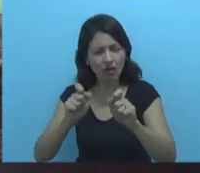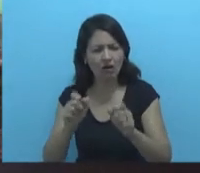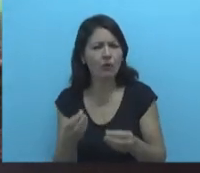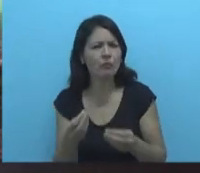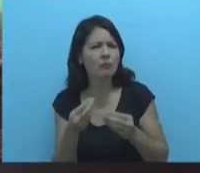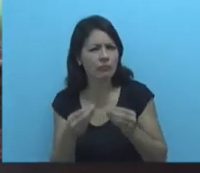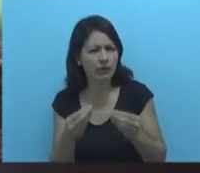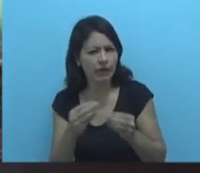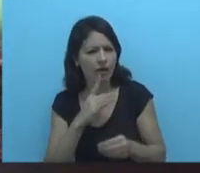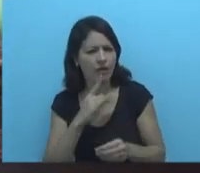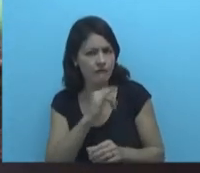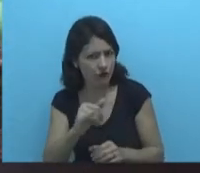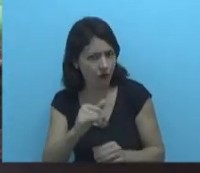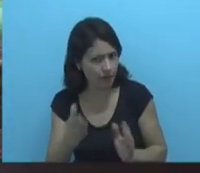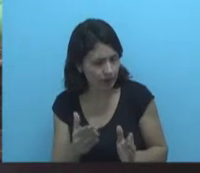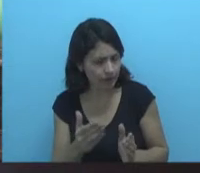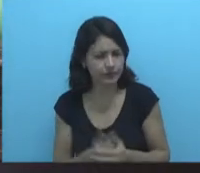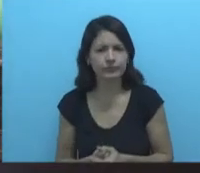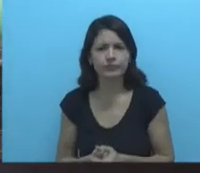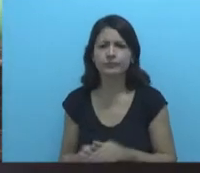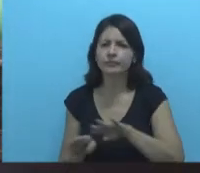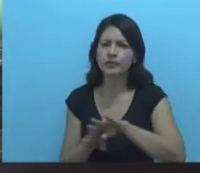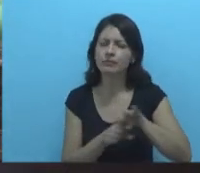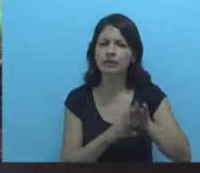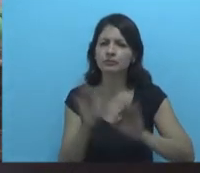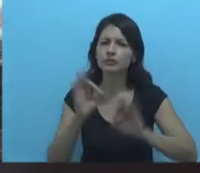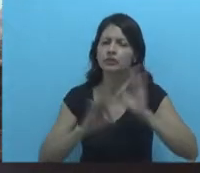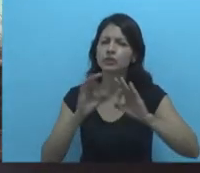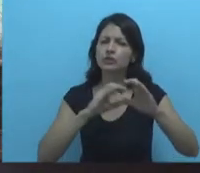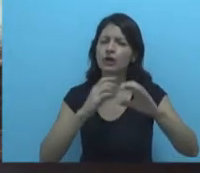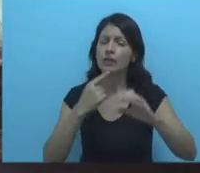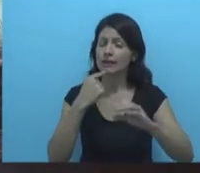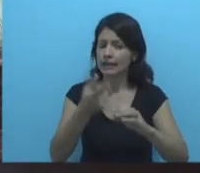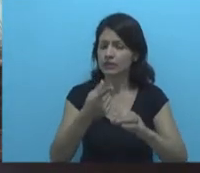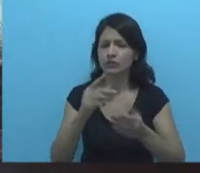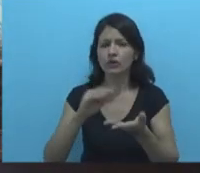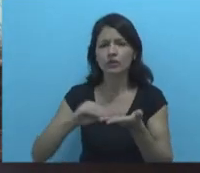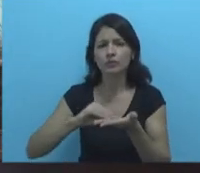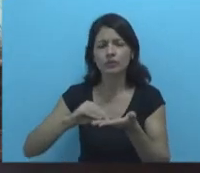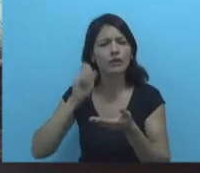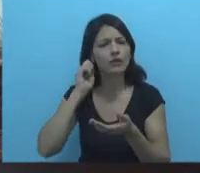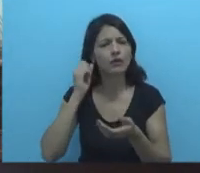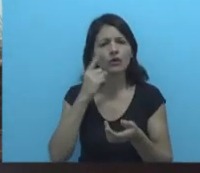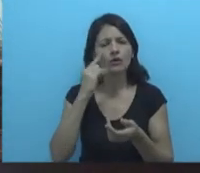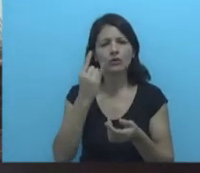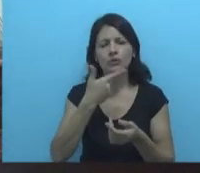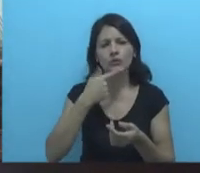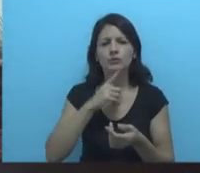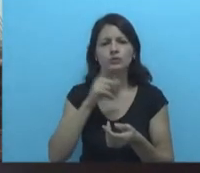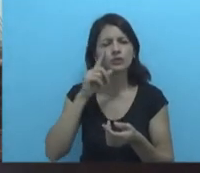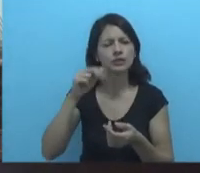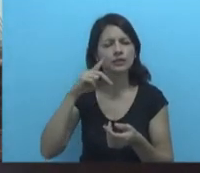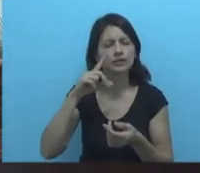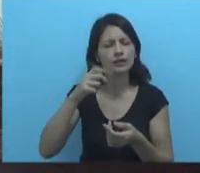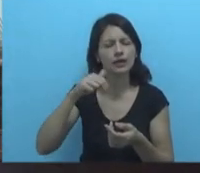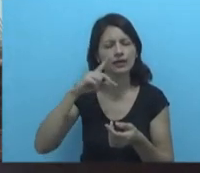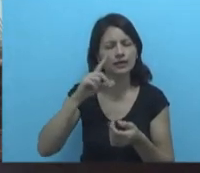42.977, proyecto de declaración del diputado Giustiniani, diputada Donet, que lleva adjunto el proyecto de